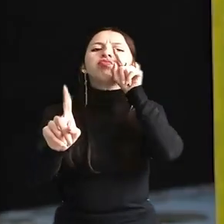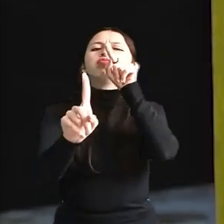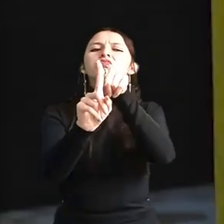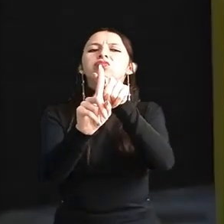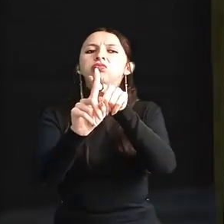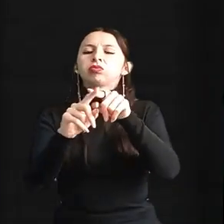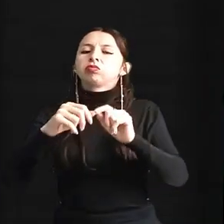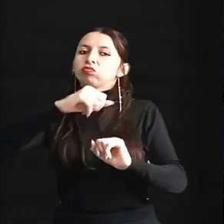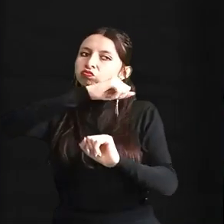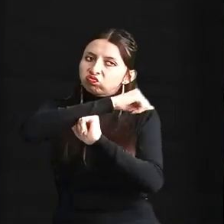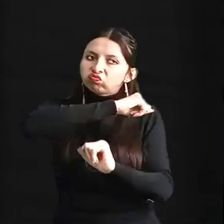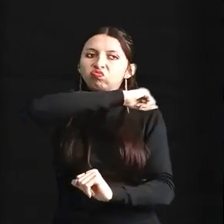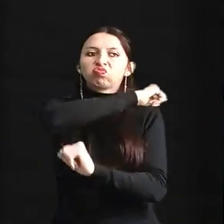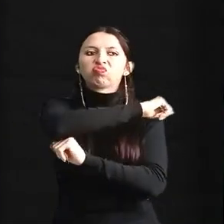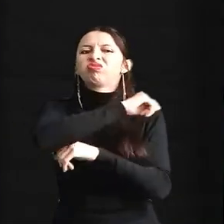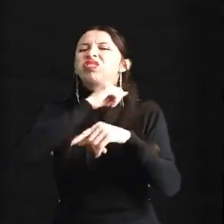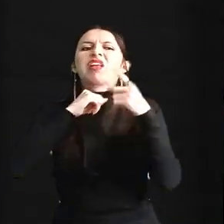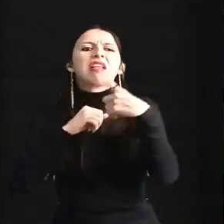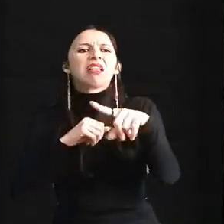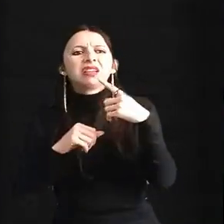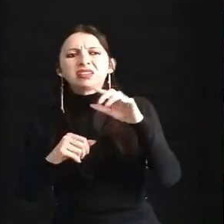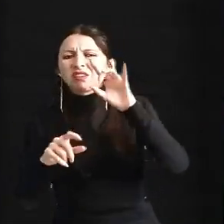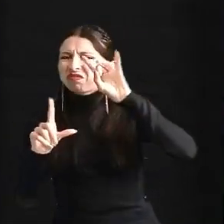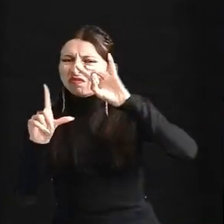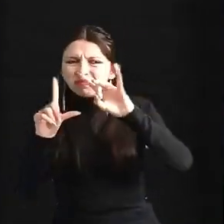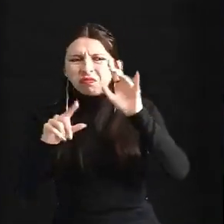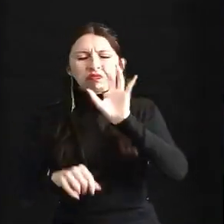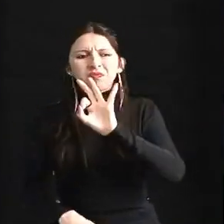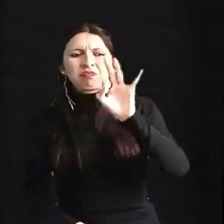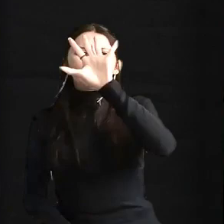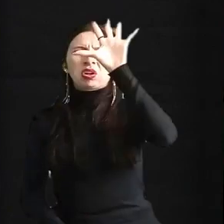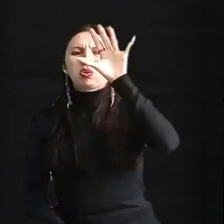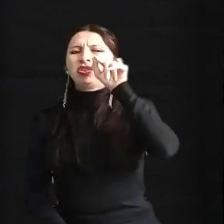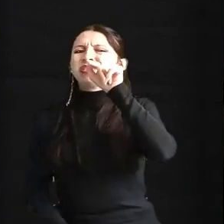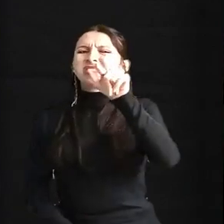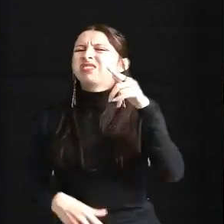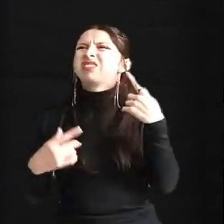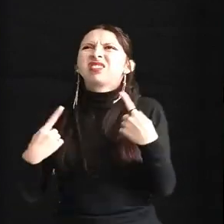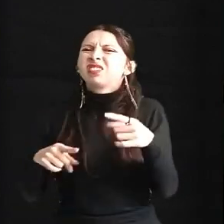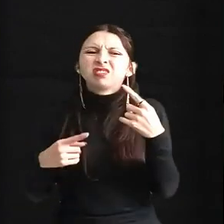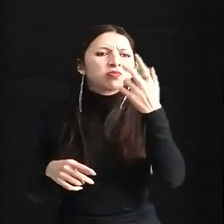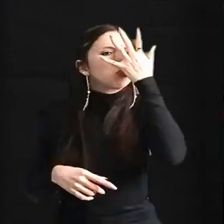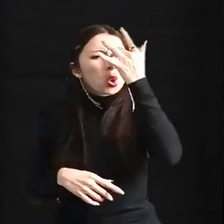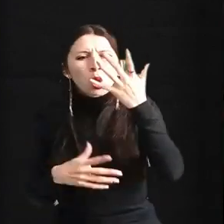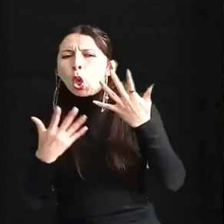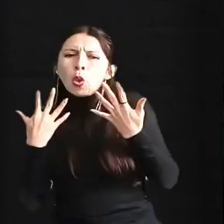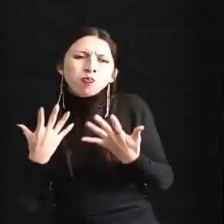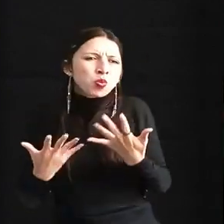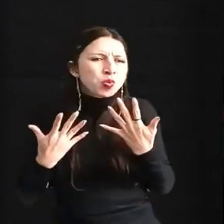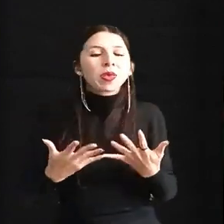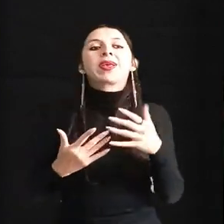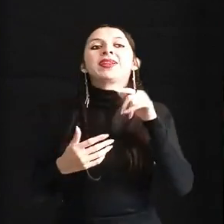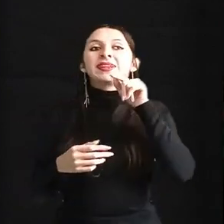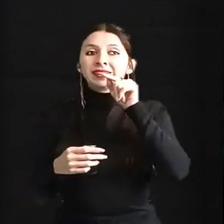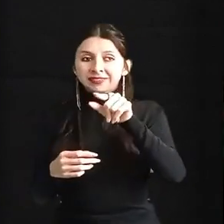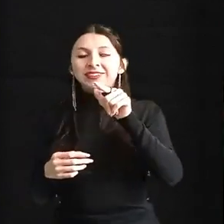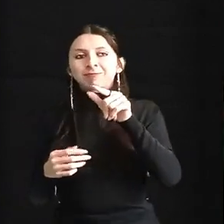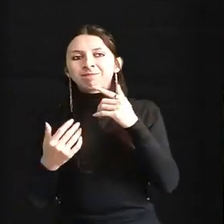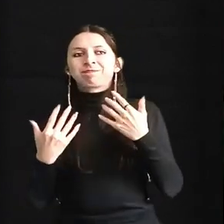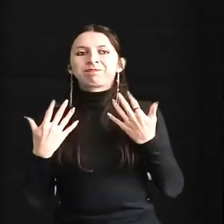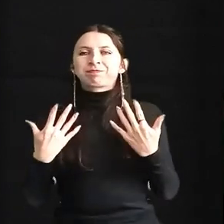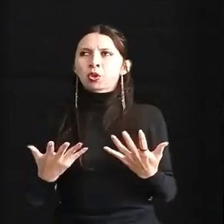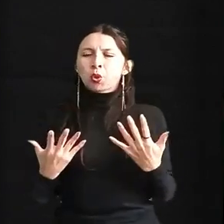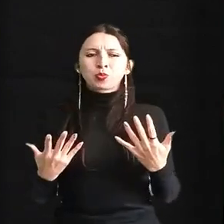de investigadores que tuviesen fundamento que era el virus Por qué las medidas que se habían tomado cómo estaba